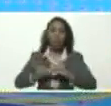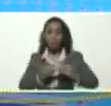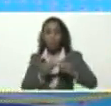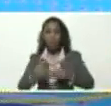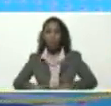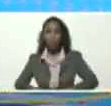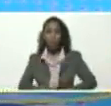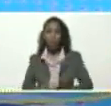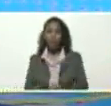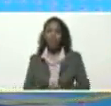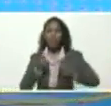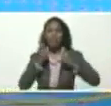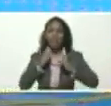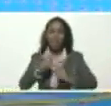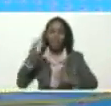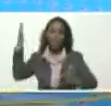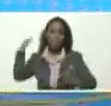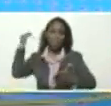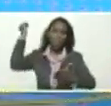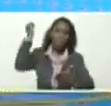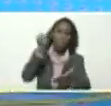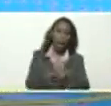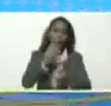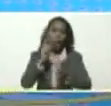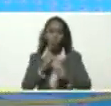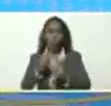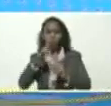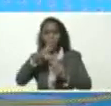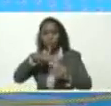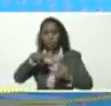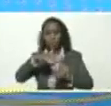Los intentos de asesinato, persecución,